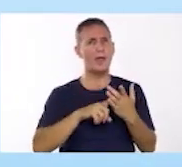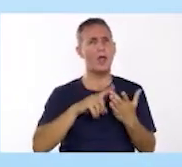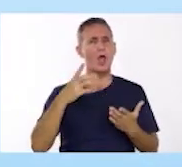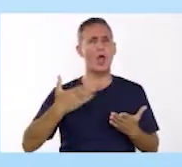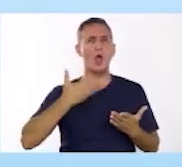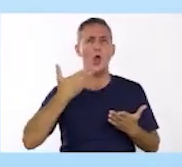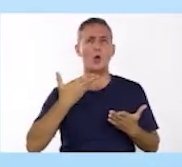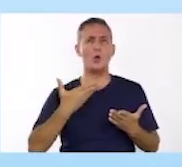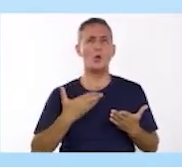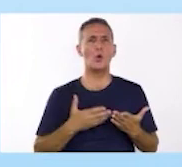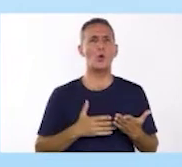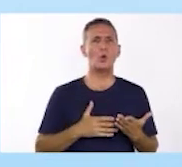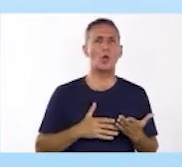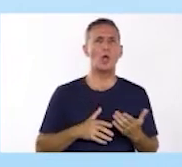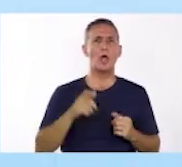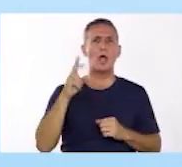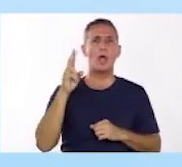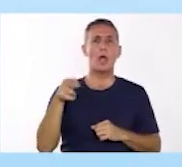del poema